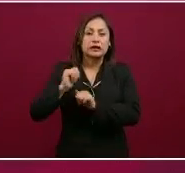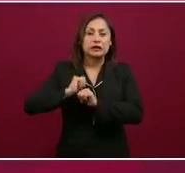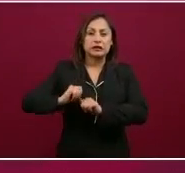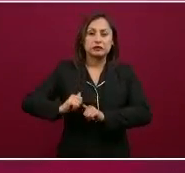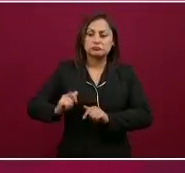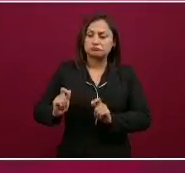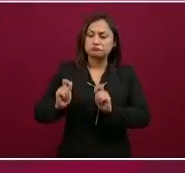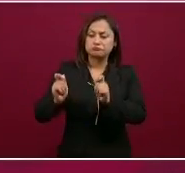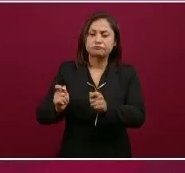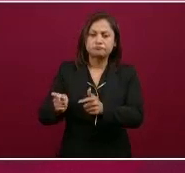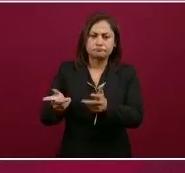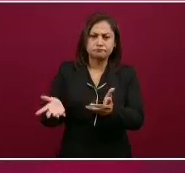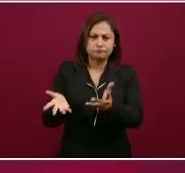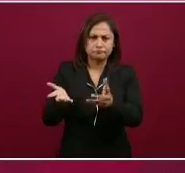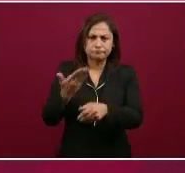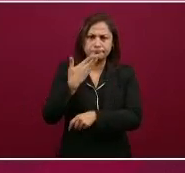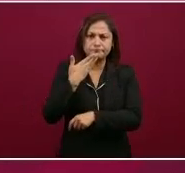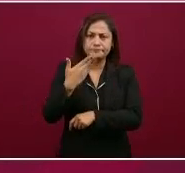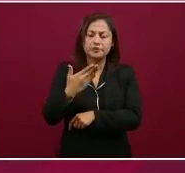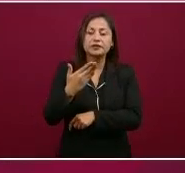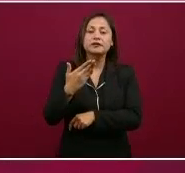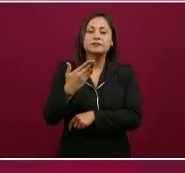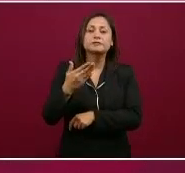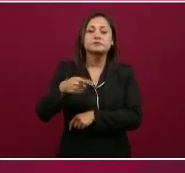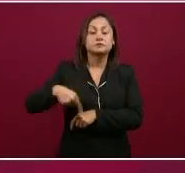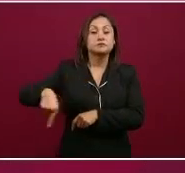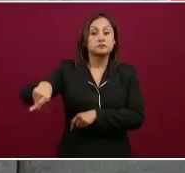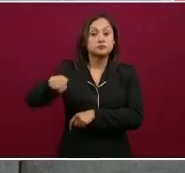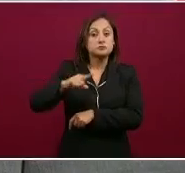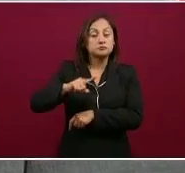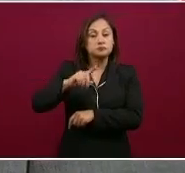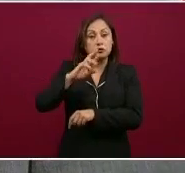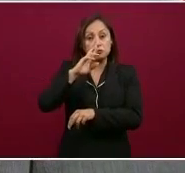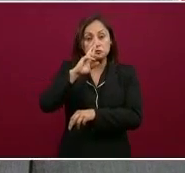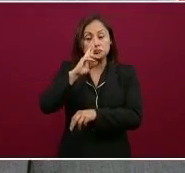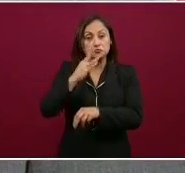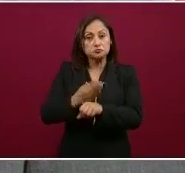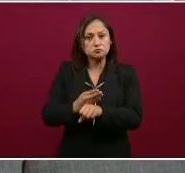es que han actuado de manera muy responsable.